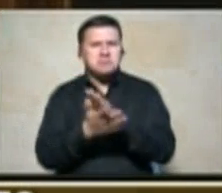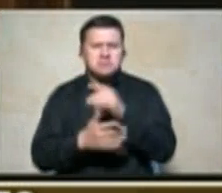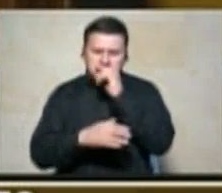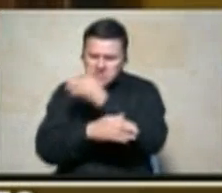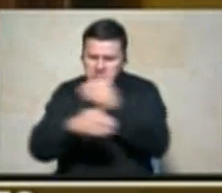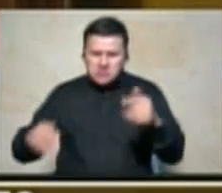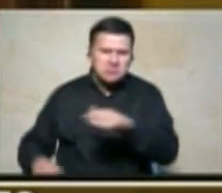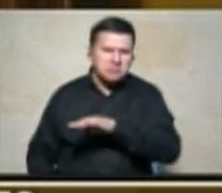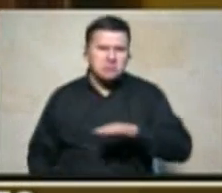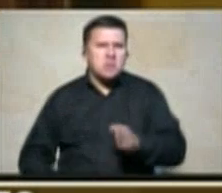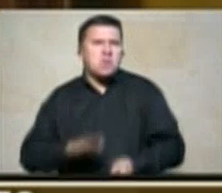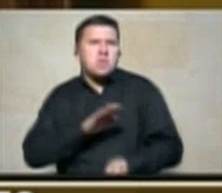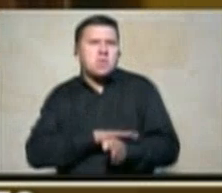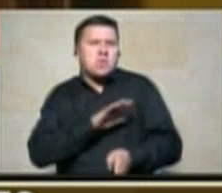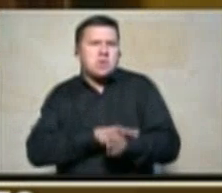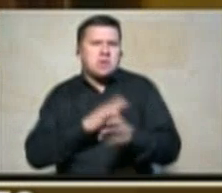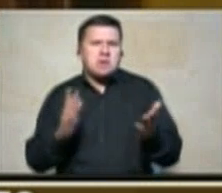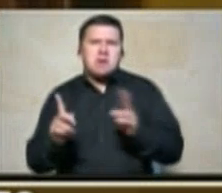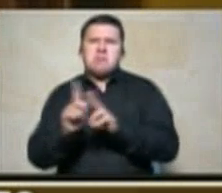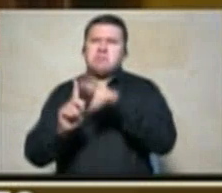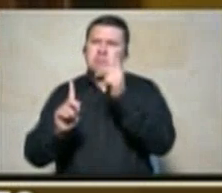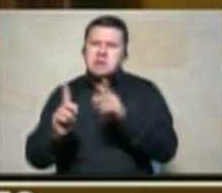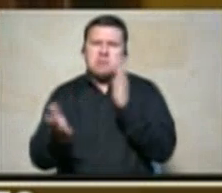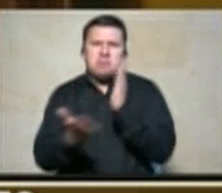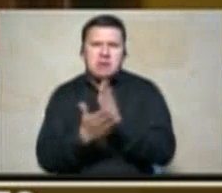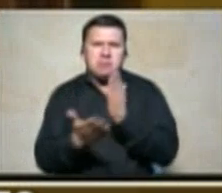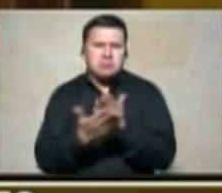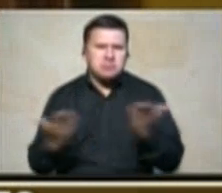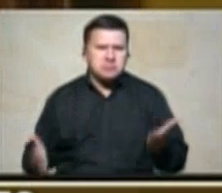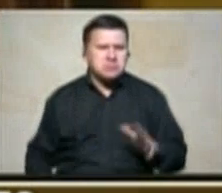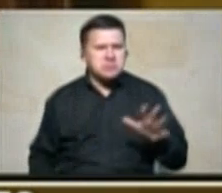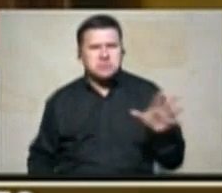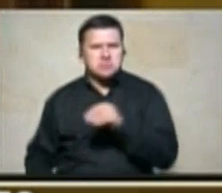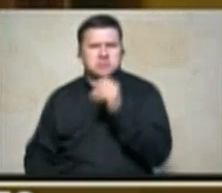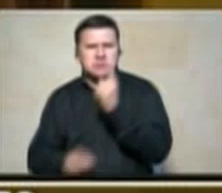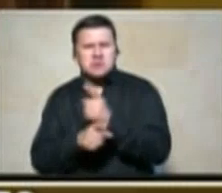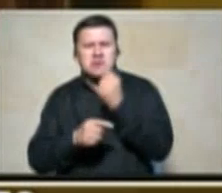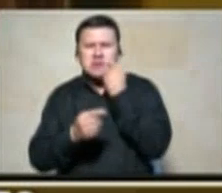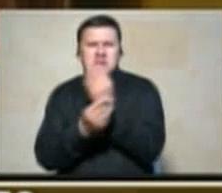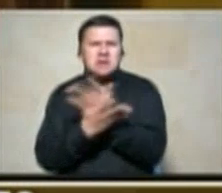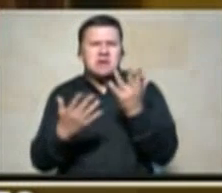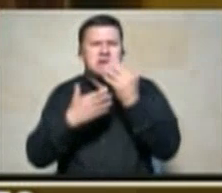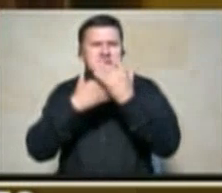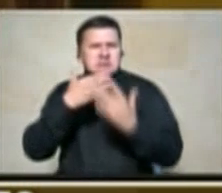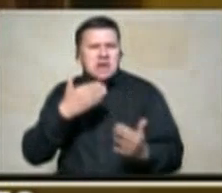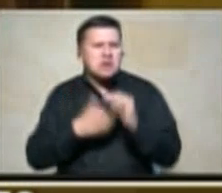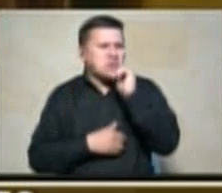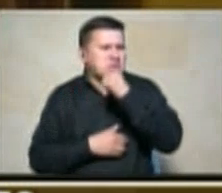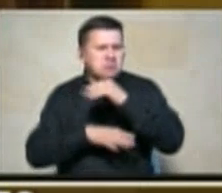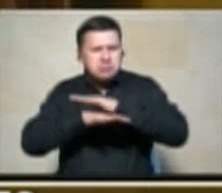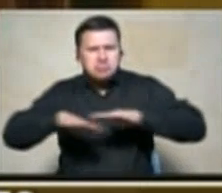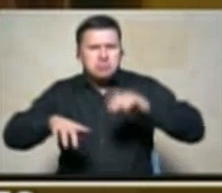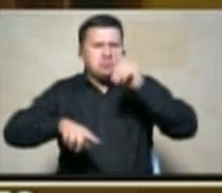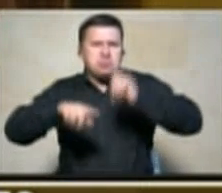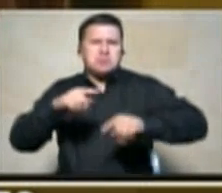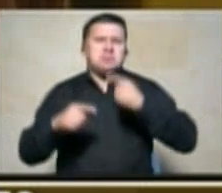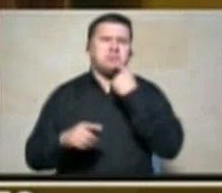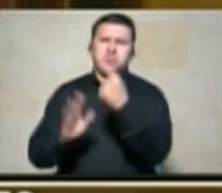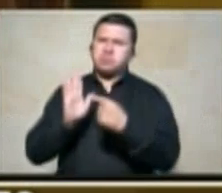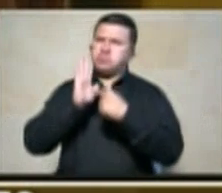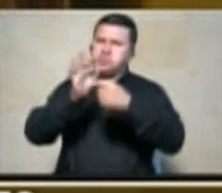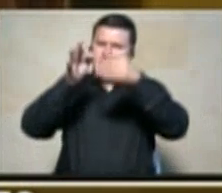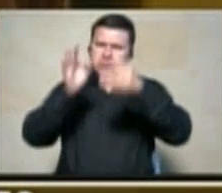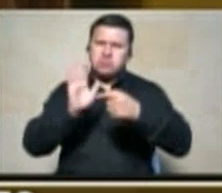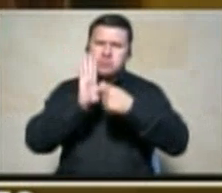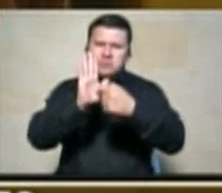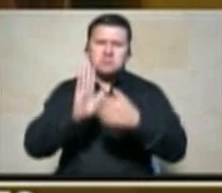todo este derramamiento de sangre y hoy nos muestren aquí también cómo varias personas han